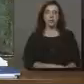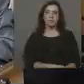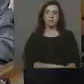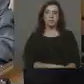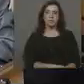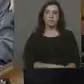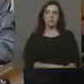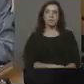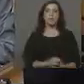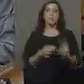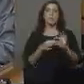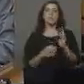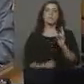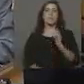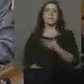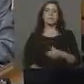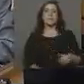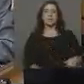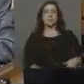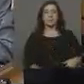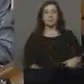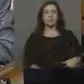Gracias, señor Presidente.